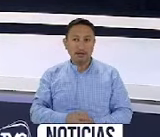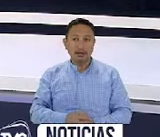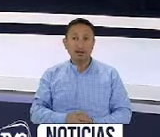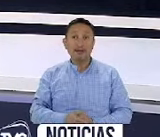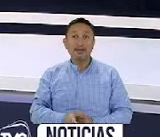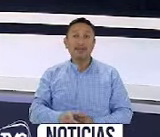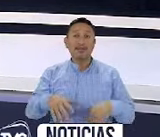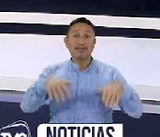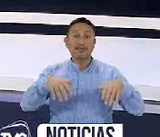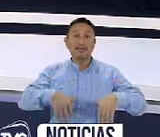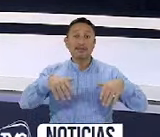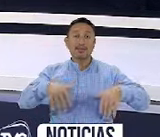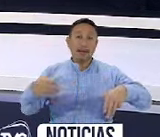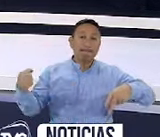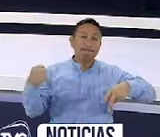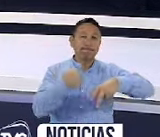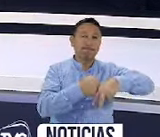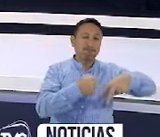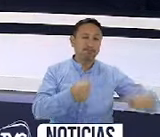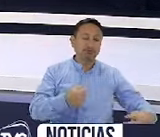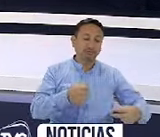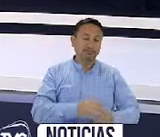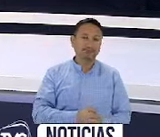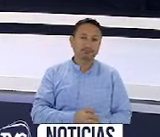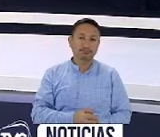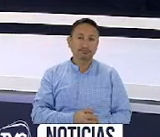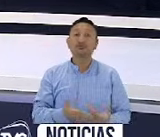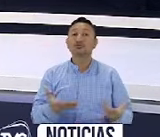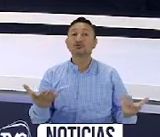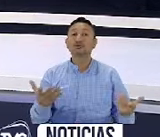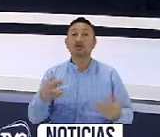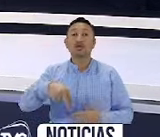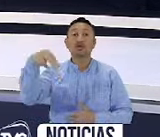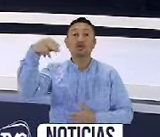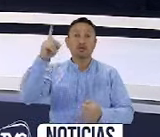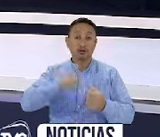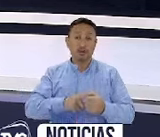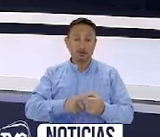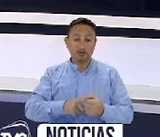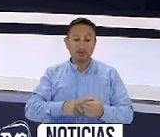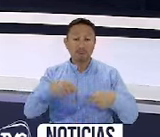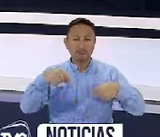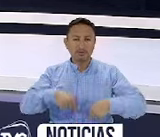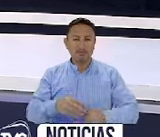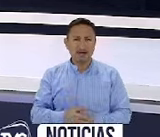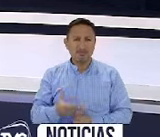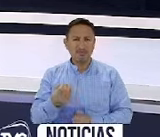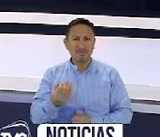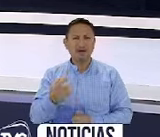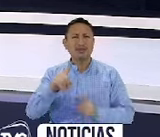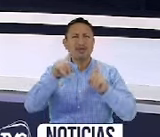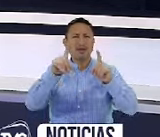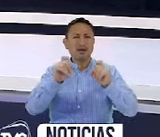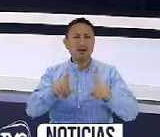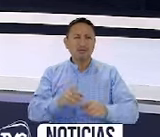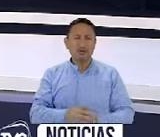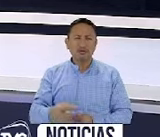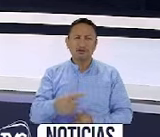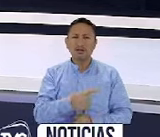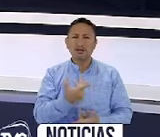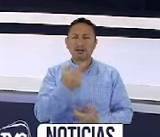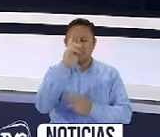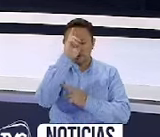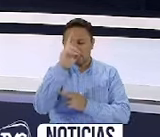en plena calle. El hecho, que se registró al norte de Quito, ha levantado una serie de cuestionamientos sobre el respeto a los animales